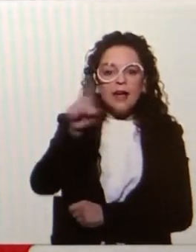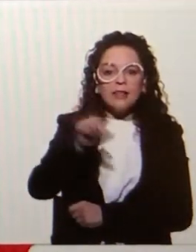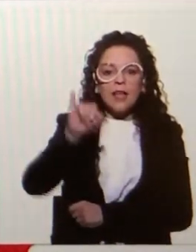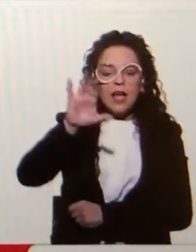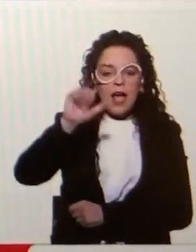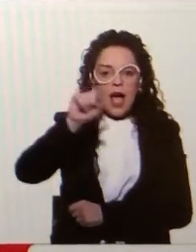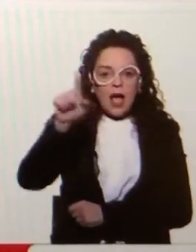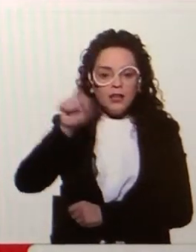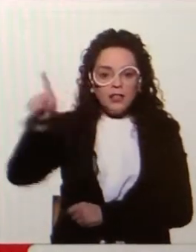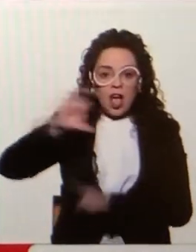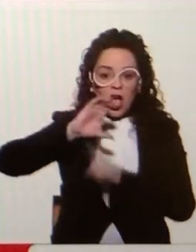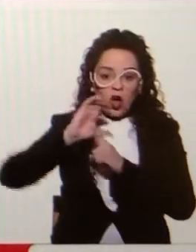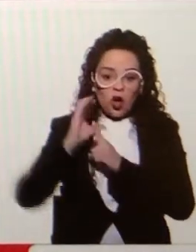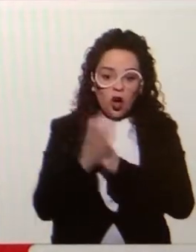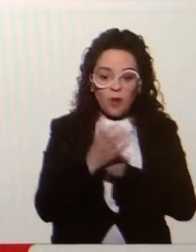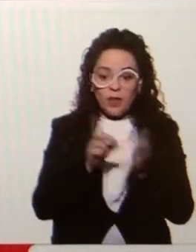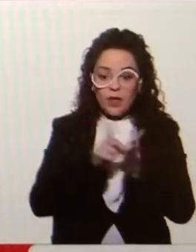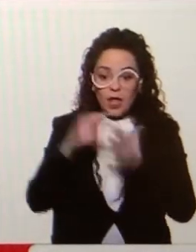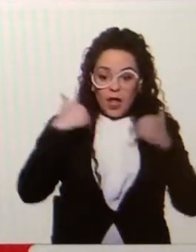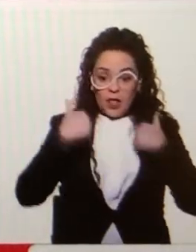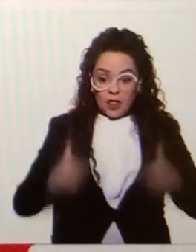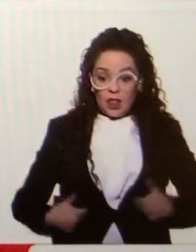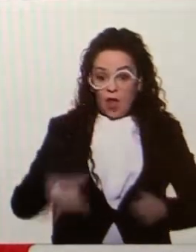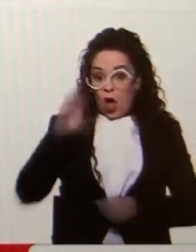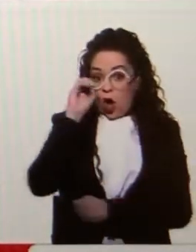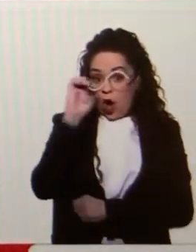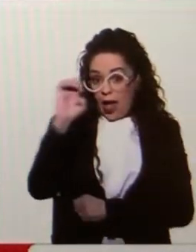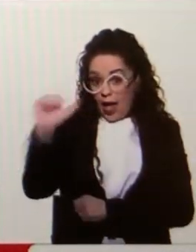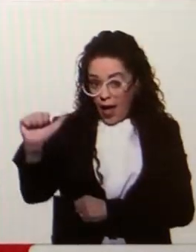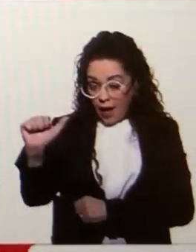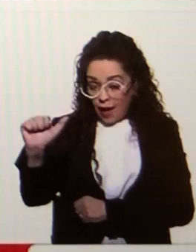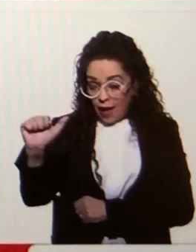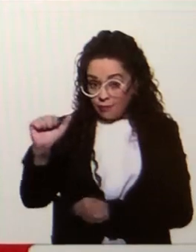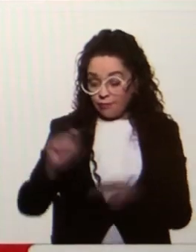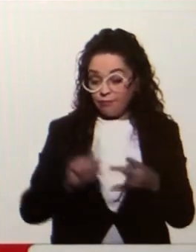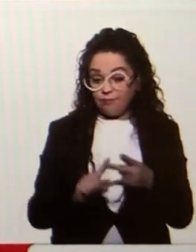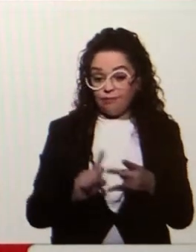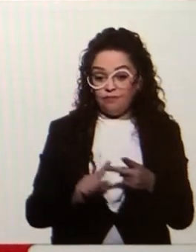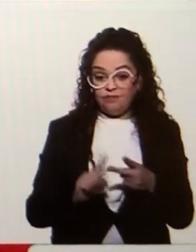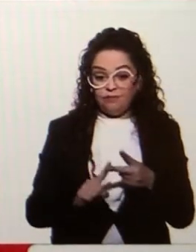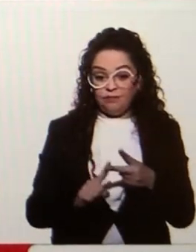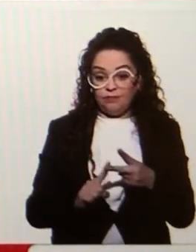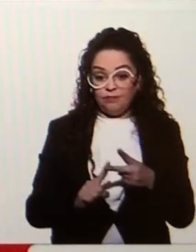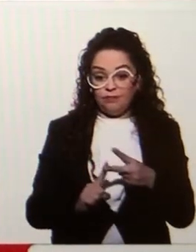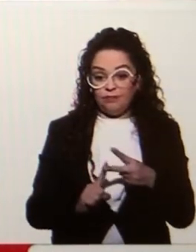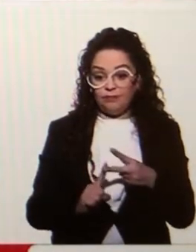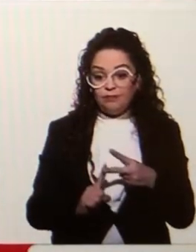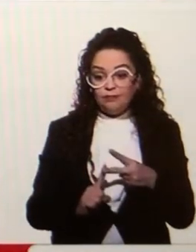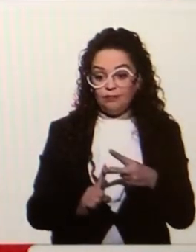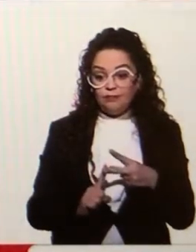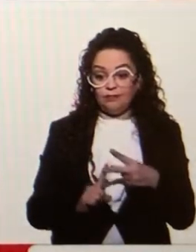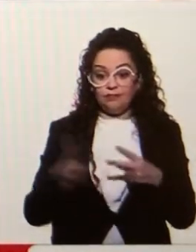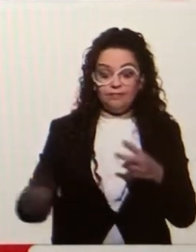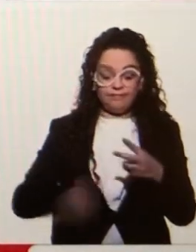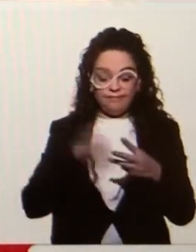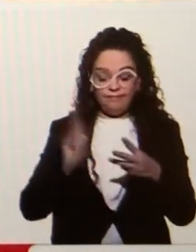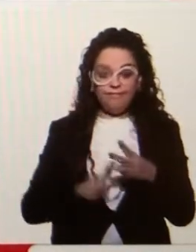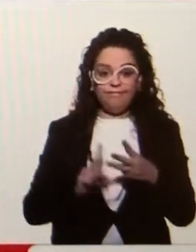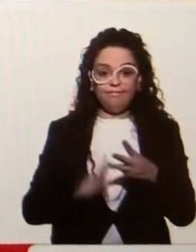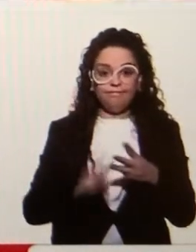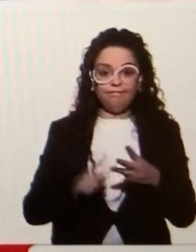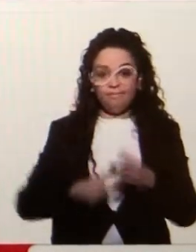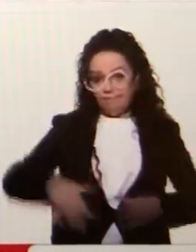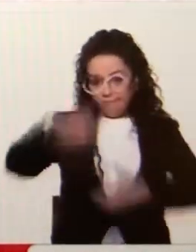según las investigaciones argumentan de que llevaba algo así como 20 millones de dólares en